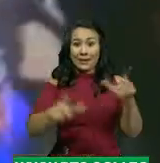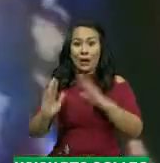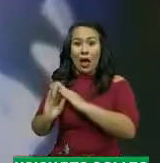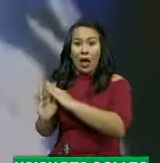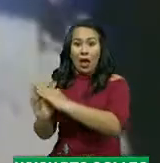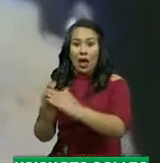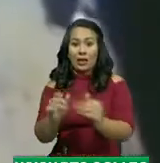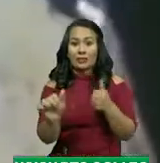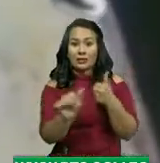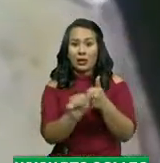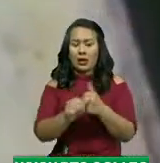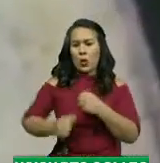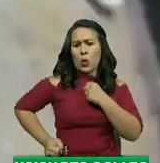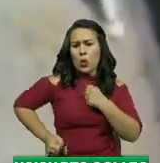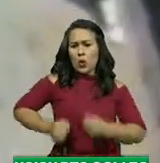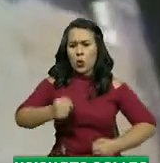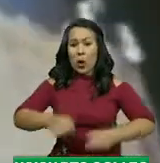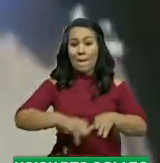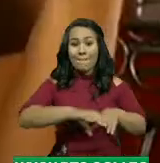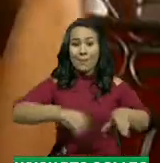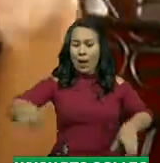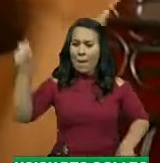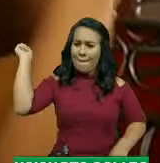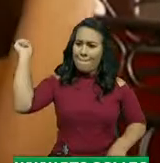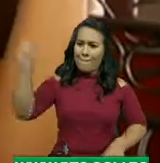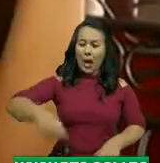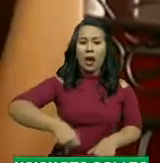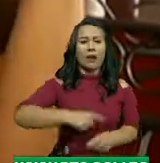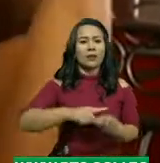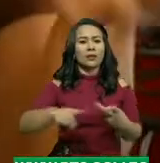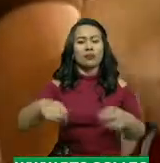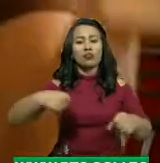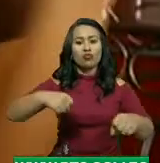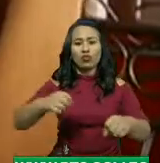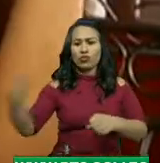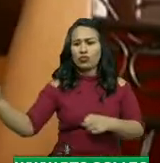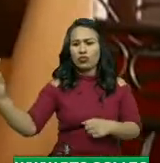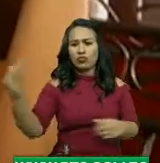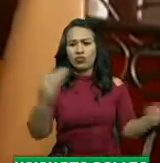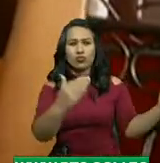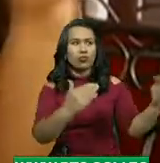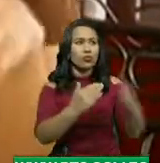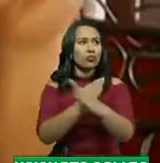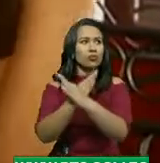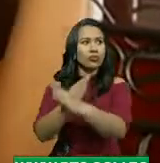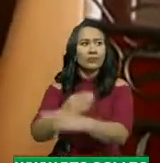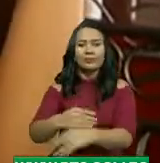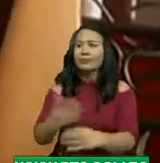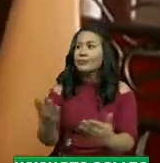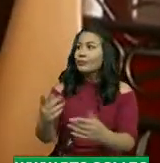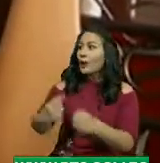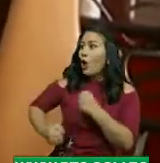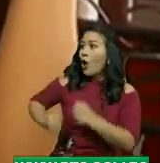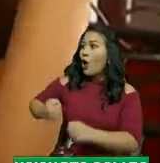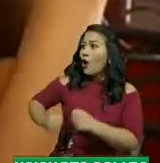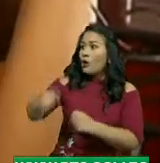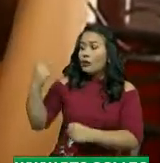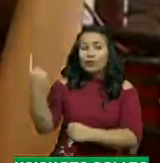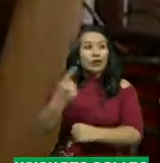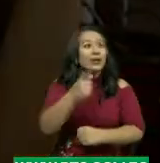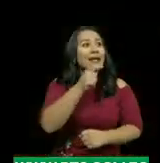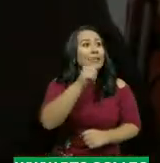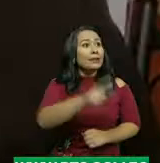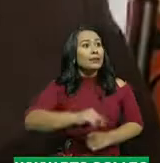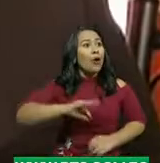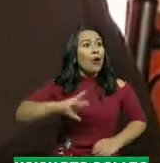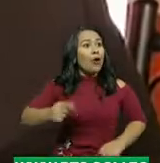pues gracias a Dios lo cogimos. Como vio que lo iban siguiendo, él se tiró de la moto y el otro chico se llevó la plata porque lo cogieron solo al chico que nos